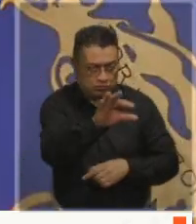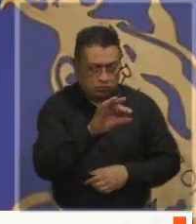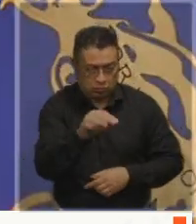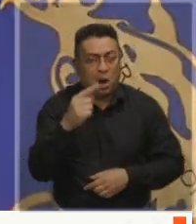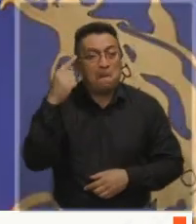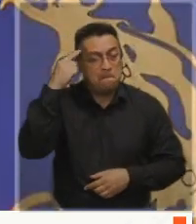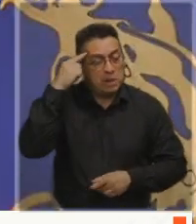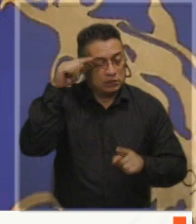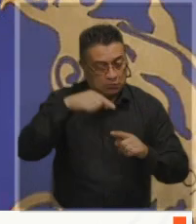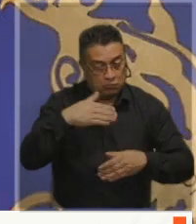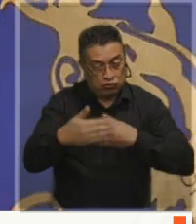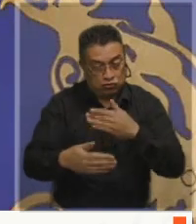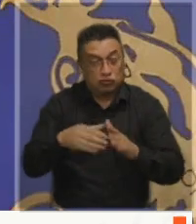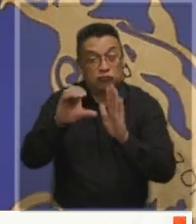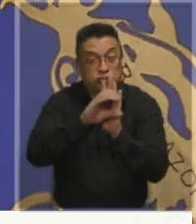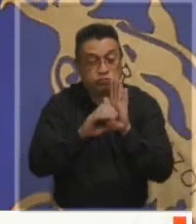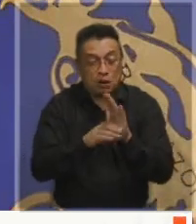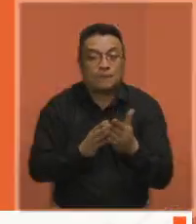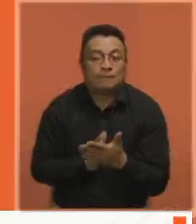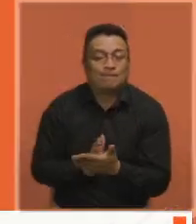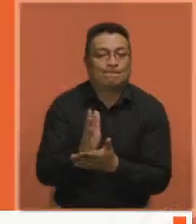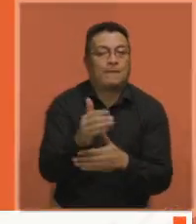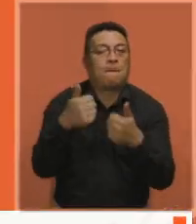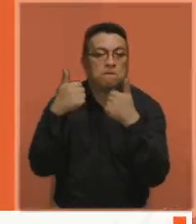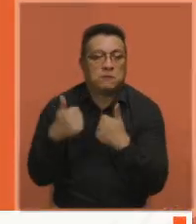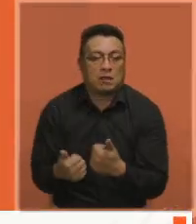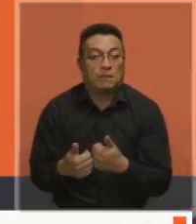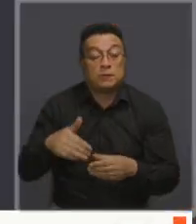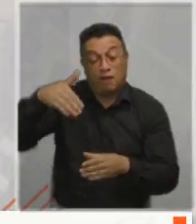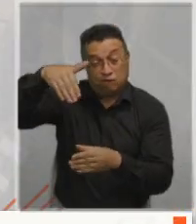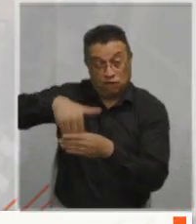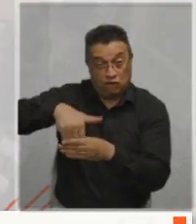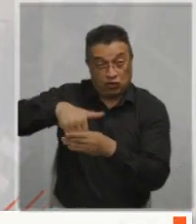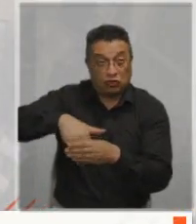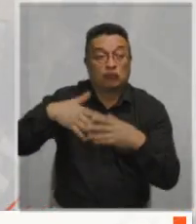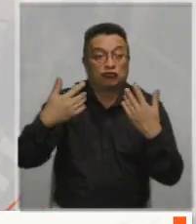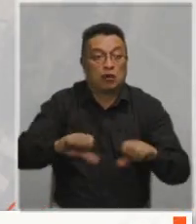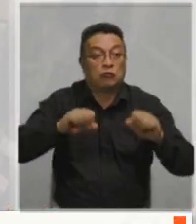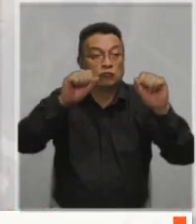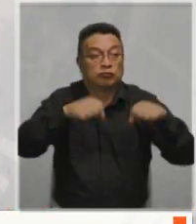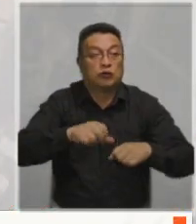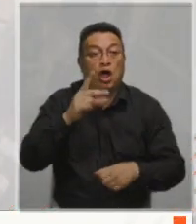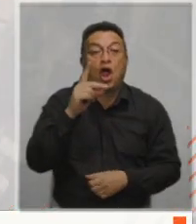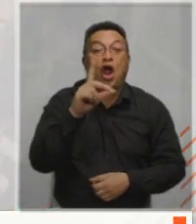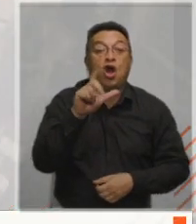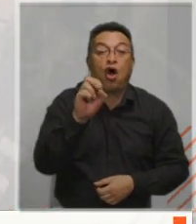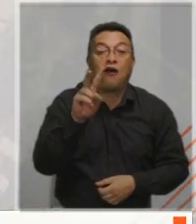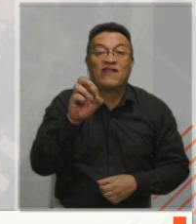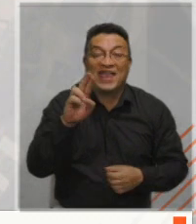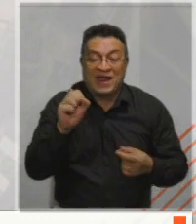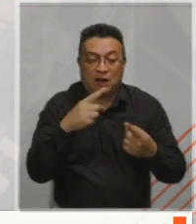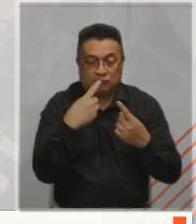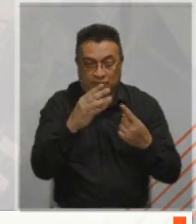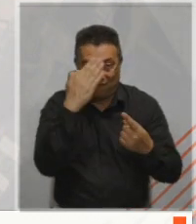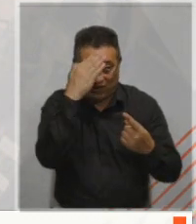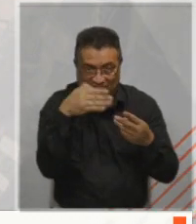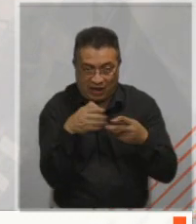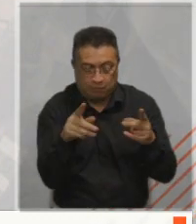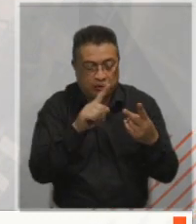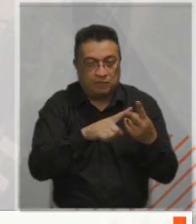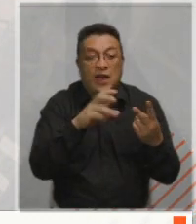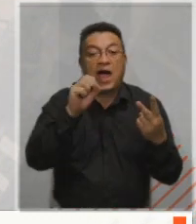este proceso Constituyente parte con el pie derecho en la votación también fueron ratificados domingo lovera carta del frente amplio